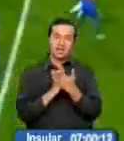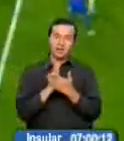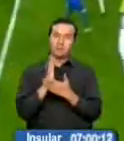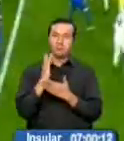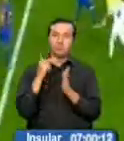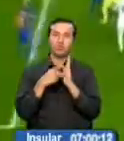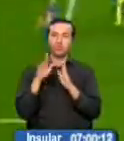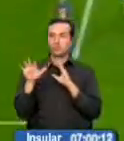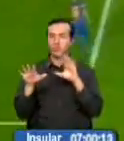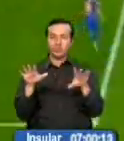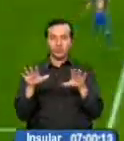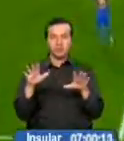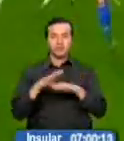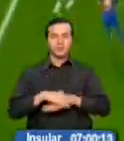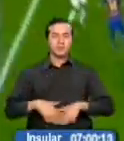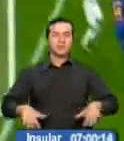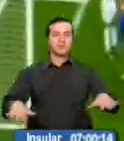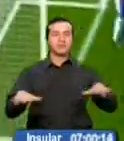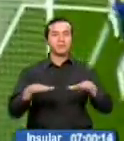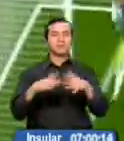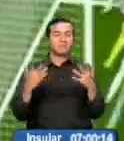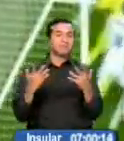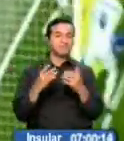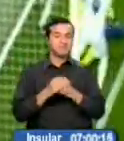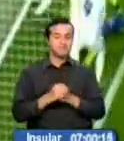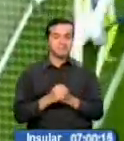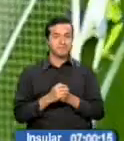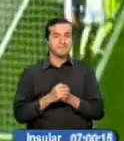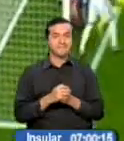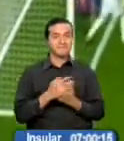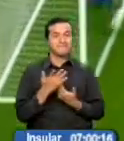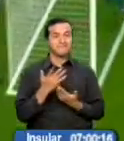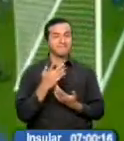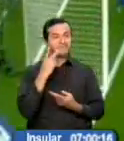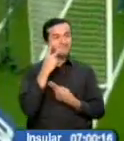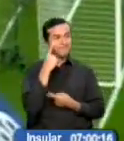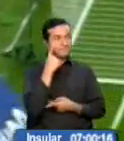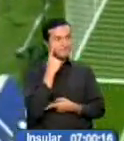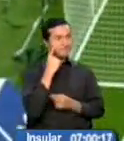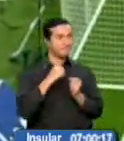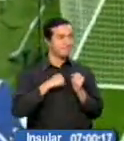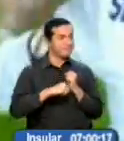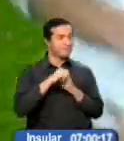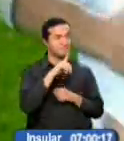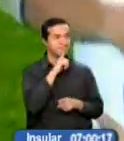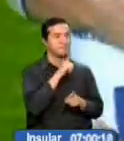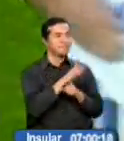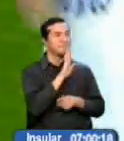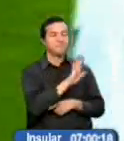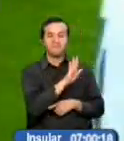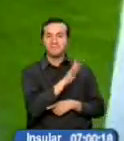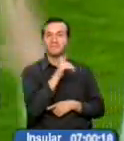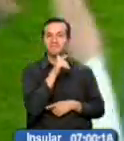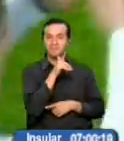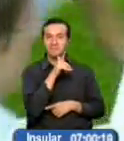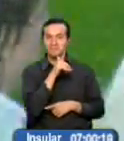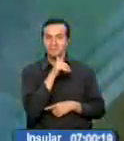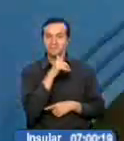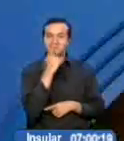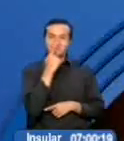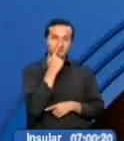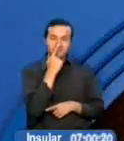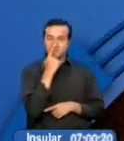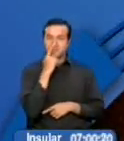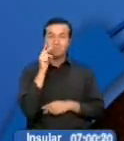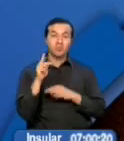Nou. El resultado que se vivió entonces este fin de semana con un partido que, por supuesto, concita el interés